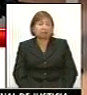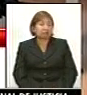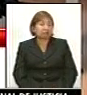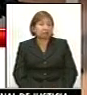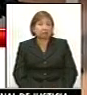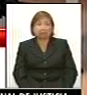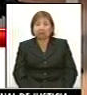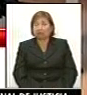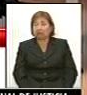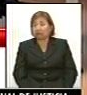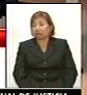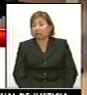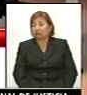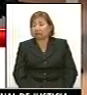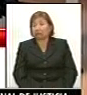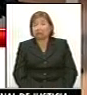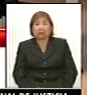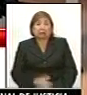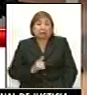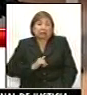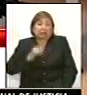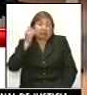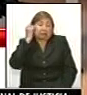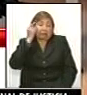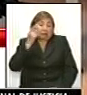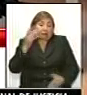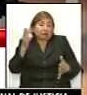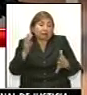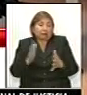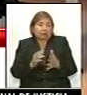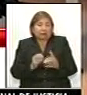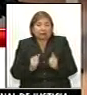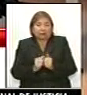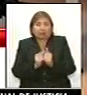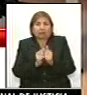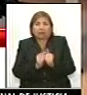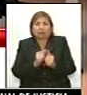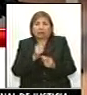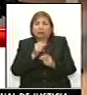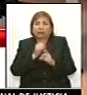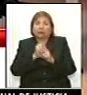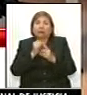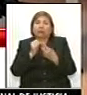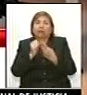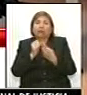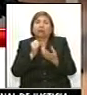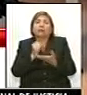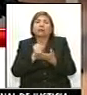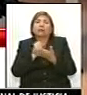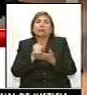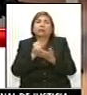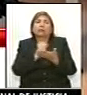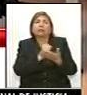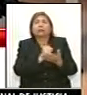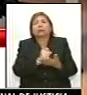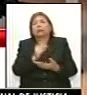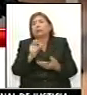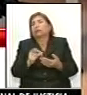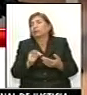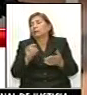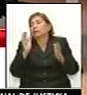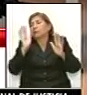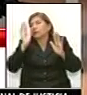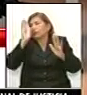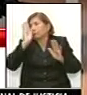y eran, lo que yo entendía, pues eran una labor eminentemente social, pero sin, a la de